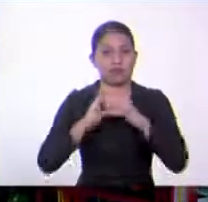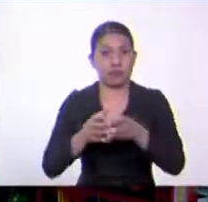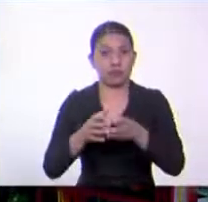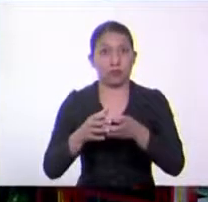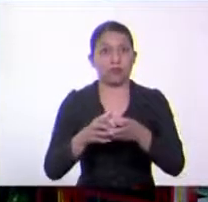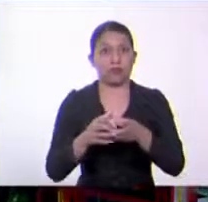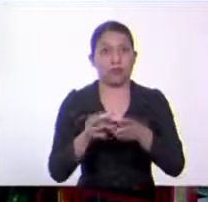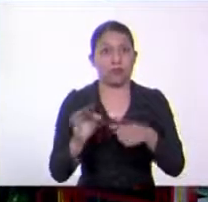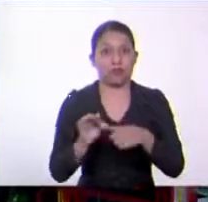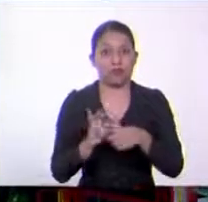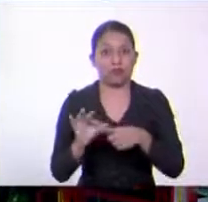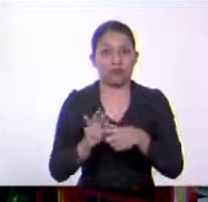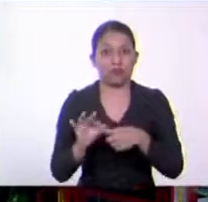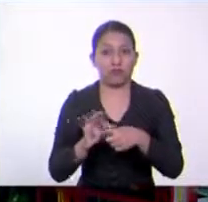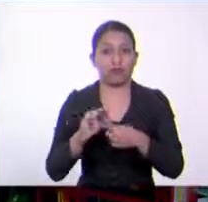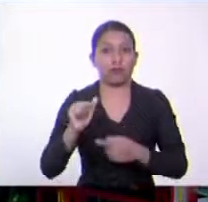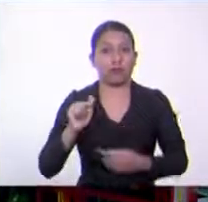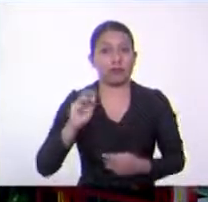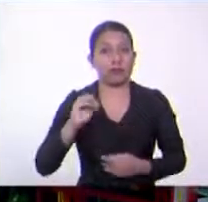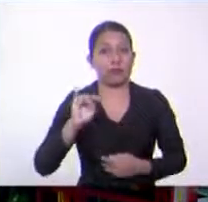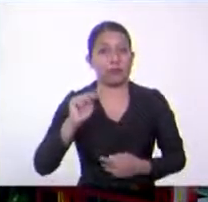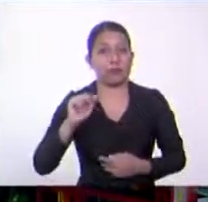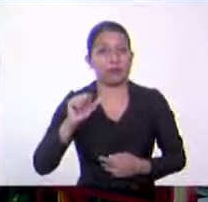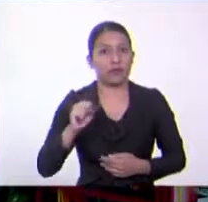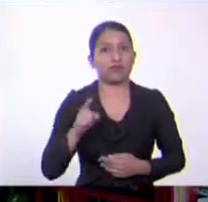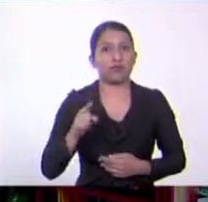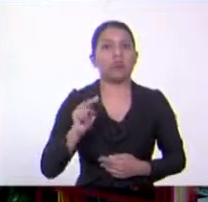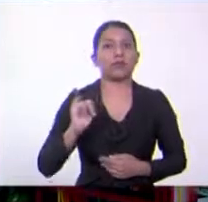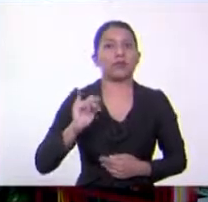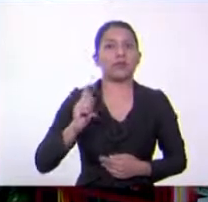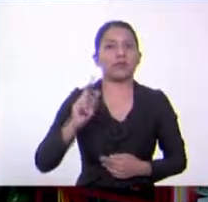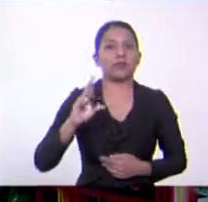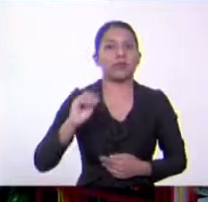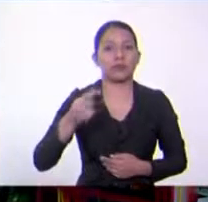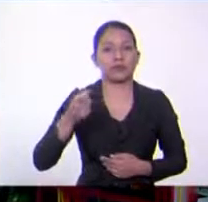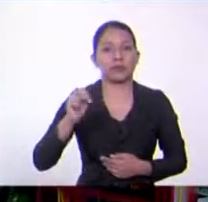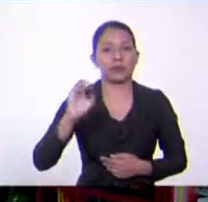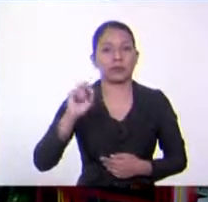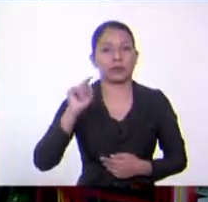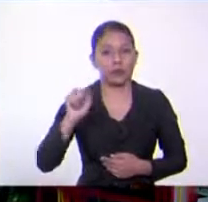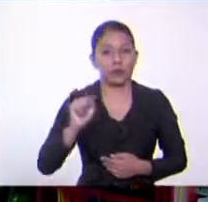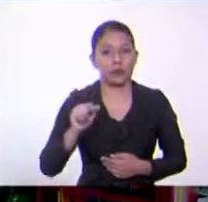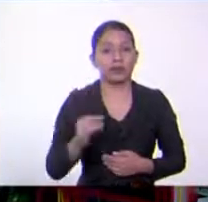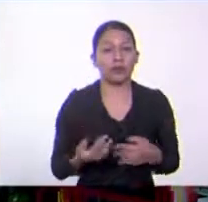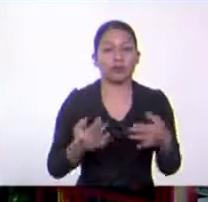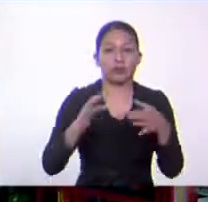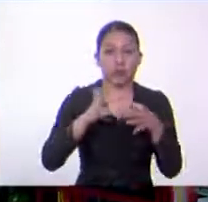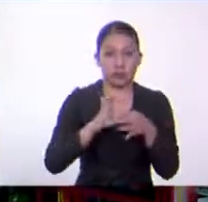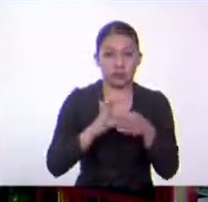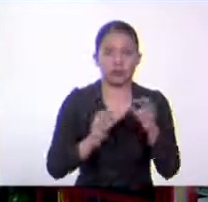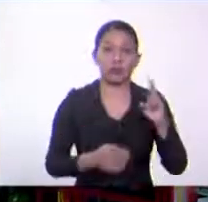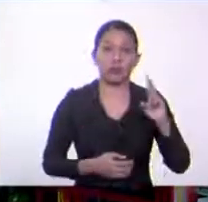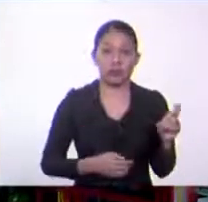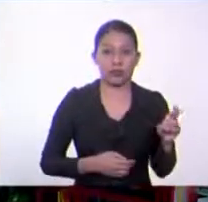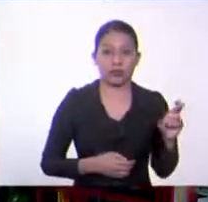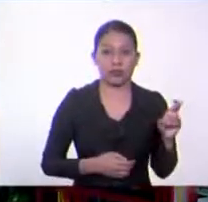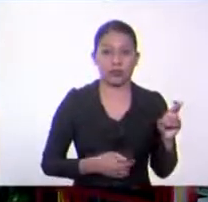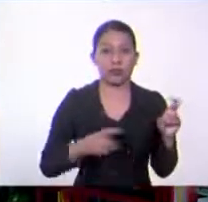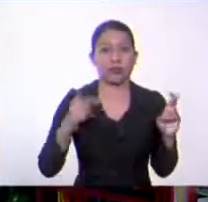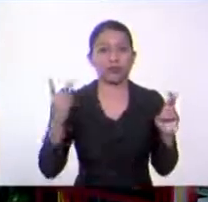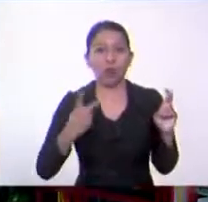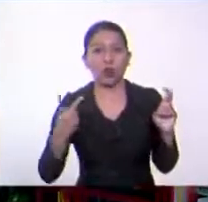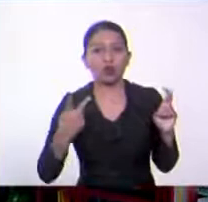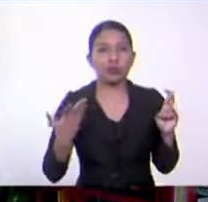para estas aminas es el nitrógeno, donde el nitrógeno está unido a un grupo R y los otros